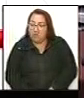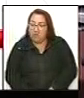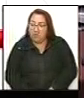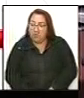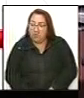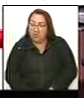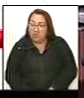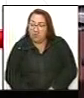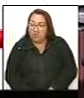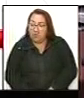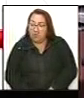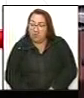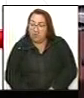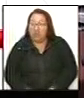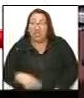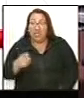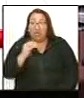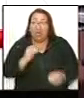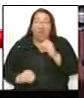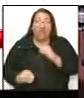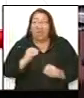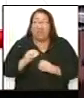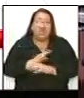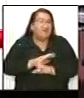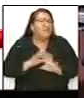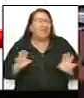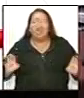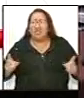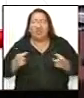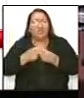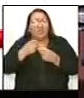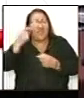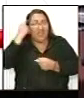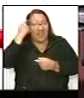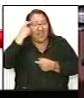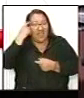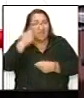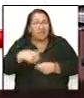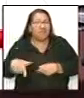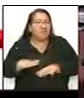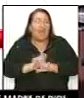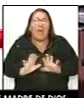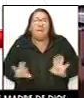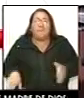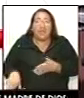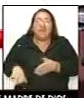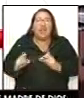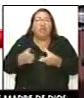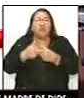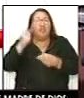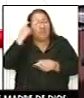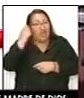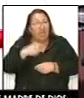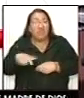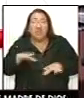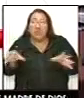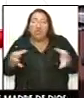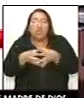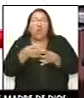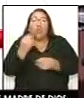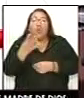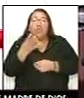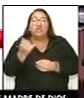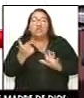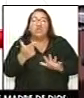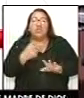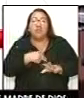una modificación de la actual composición de la comisión de inteligencia, porque en la práctica la comisión de inteligencia se ha compuesto con